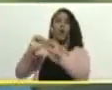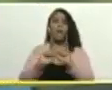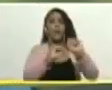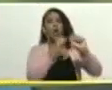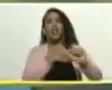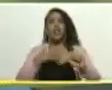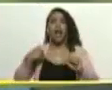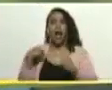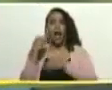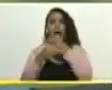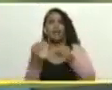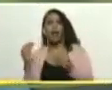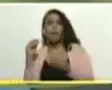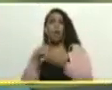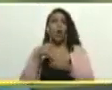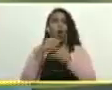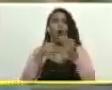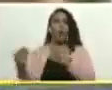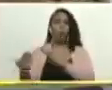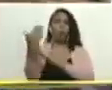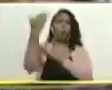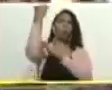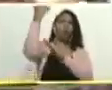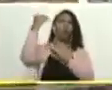pretendan dirigirse como Goliat